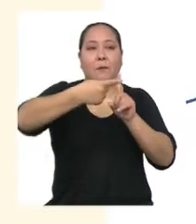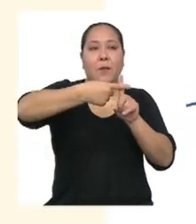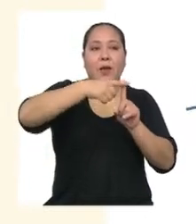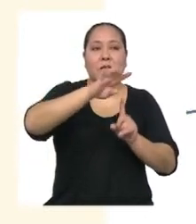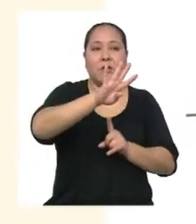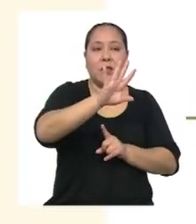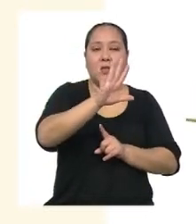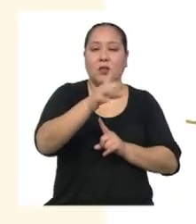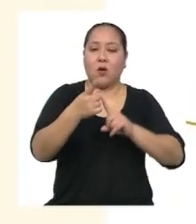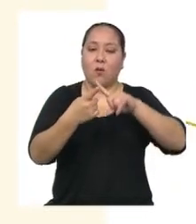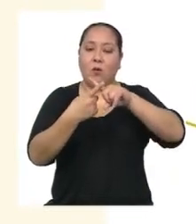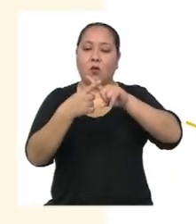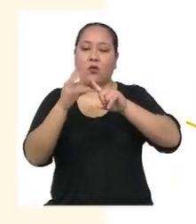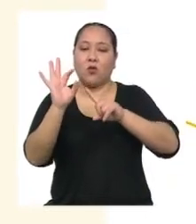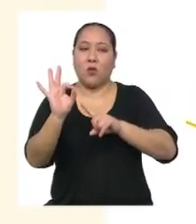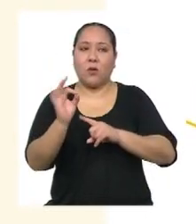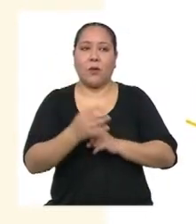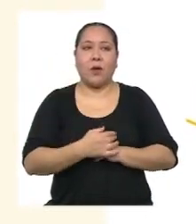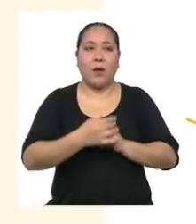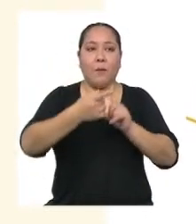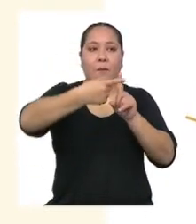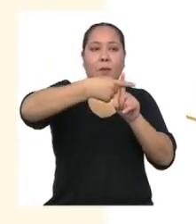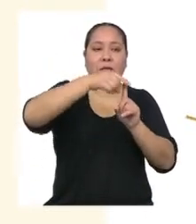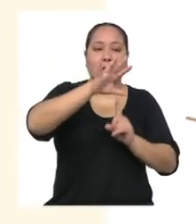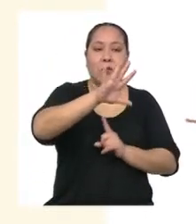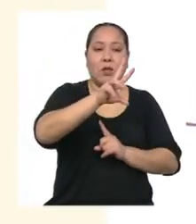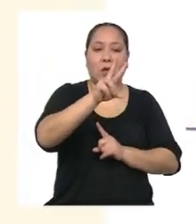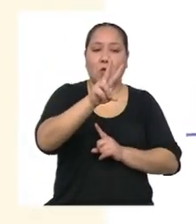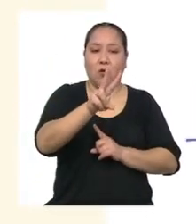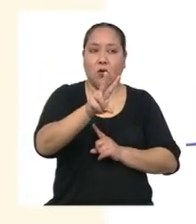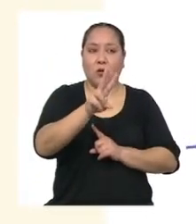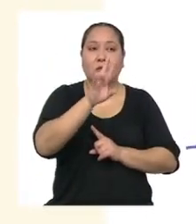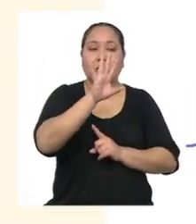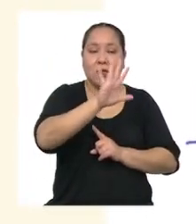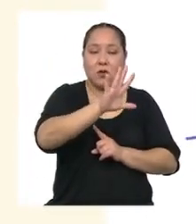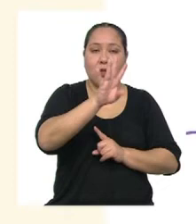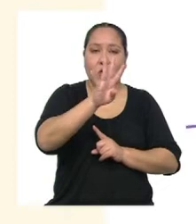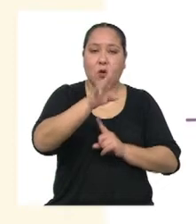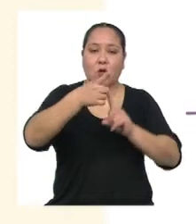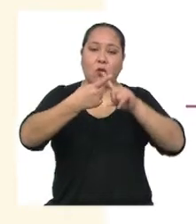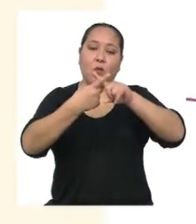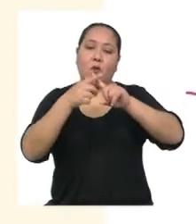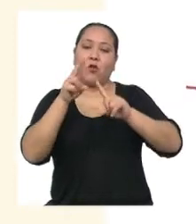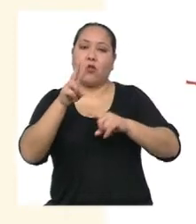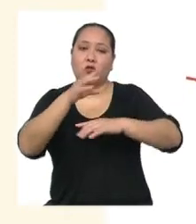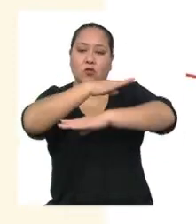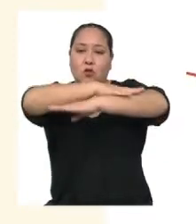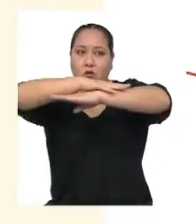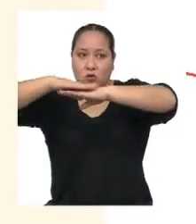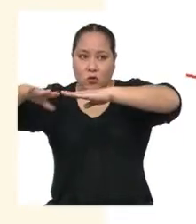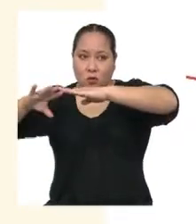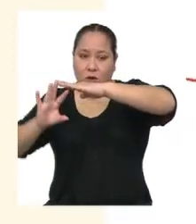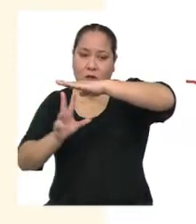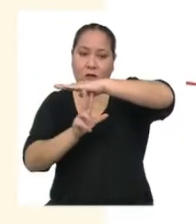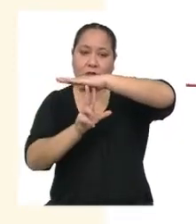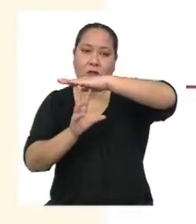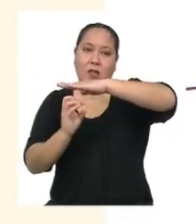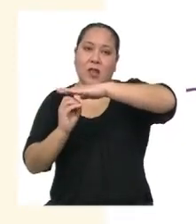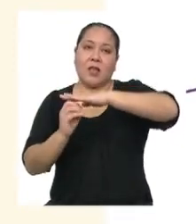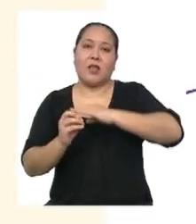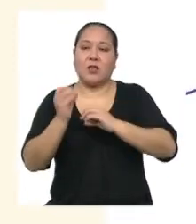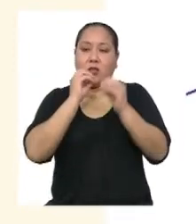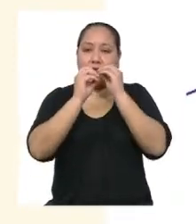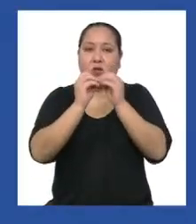más 45 por 9, más 54 por 2 sobre 30. Resolvemos y